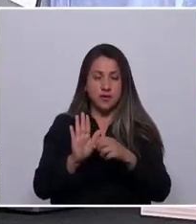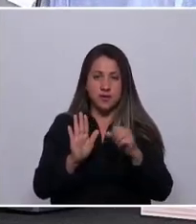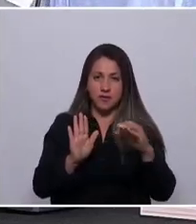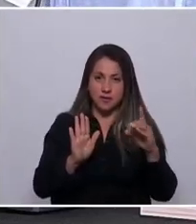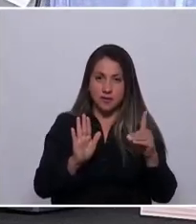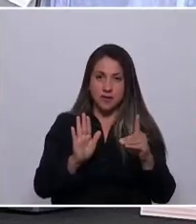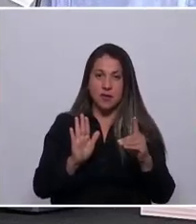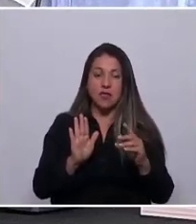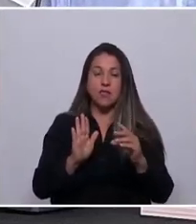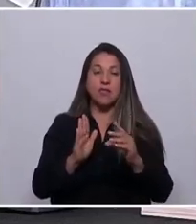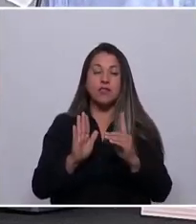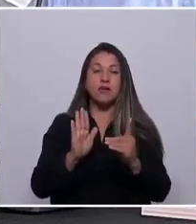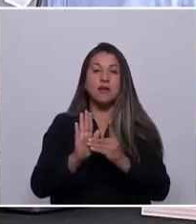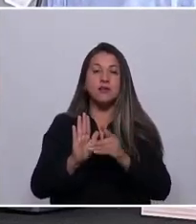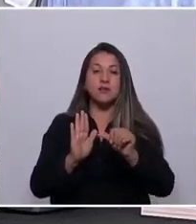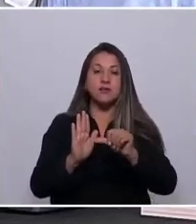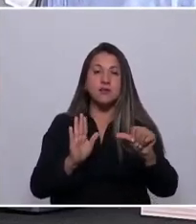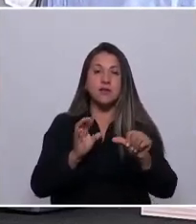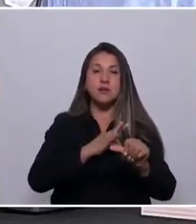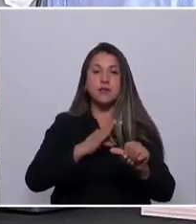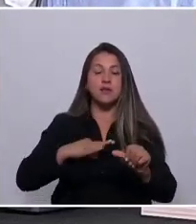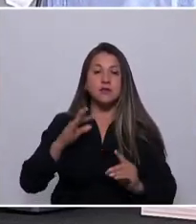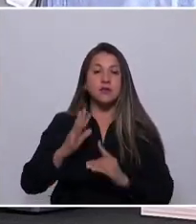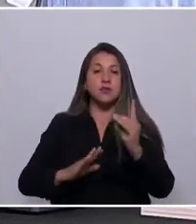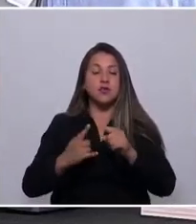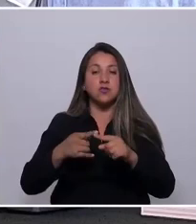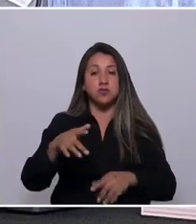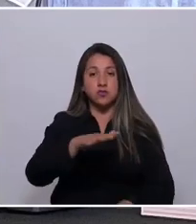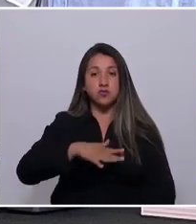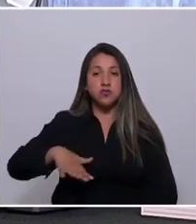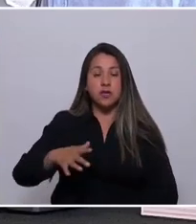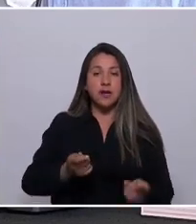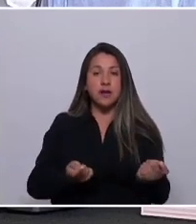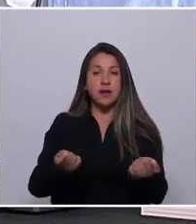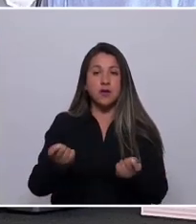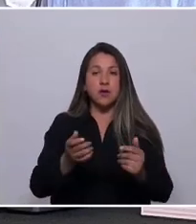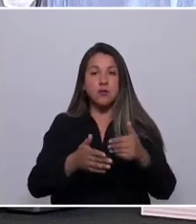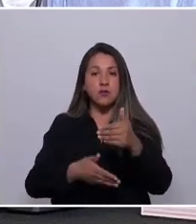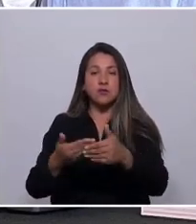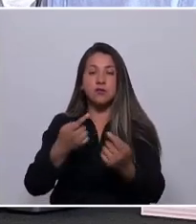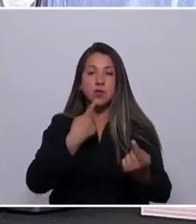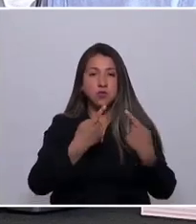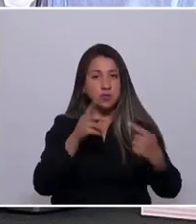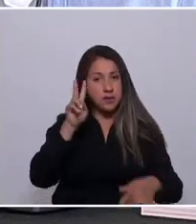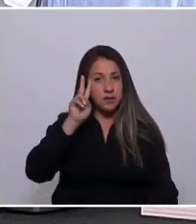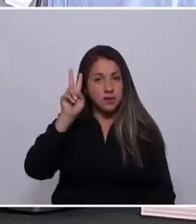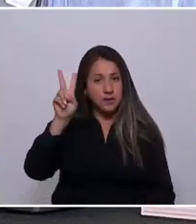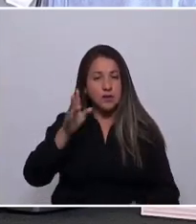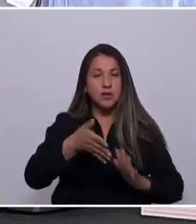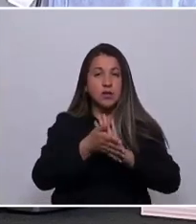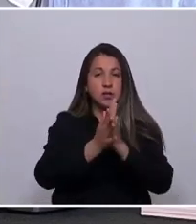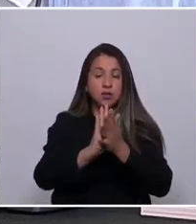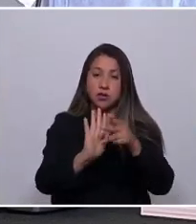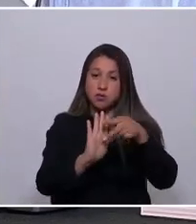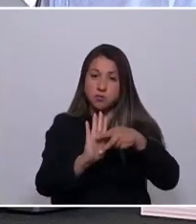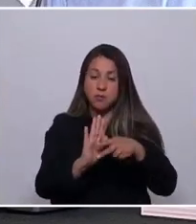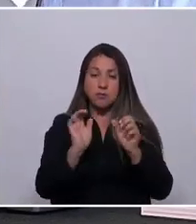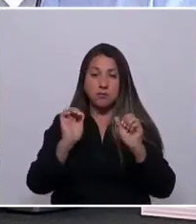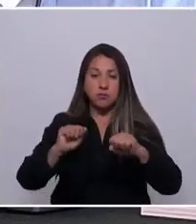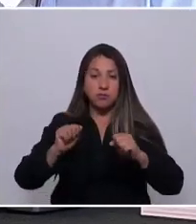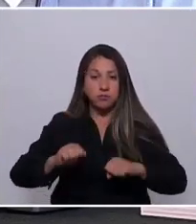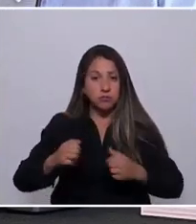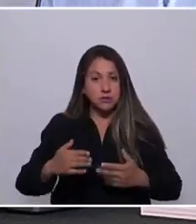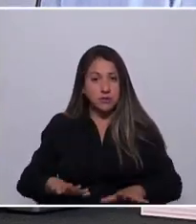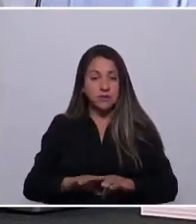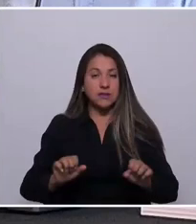decreto 66 del Ministerio de Desarrollo Social que regula el procedimiento de consulta indígena. Todas estas normativas que se han aprobado, además con el